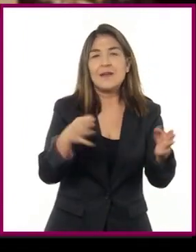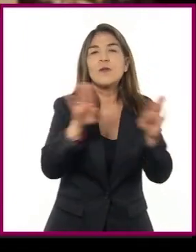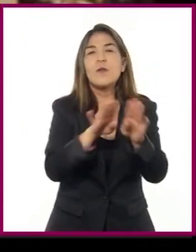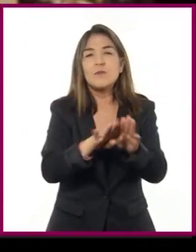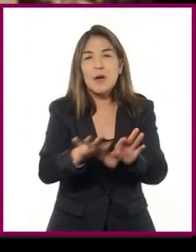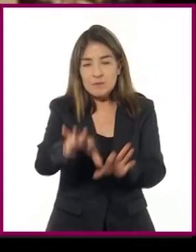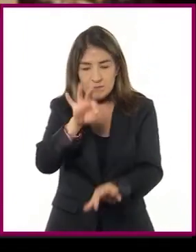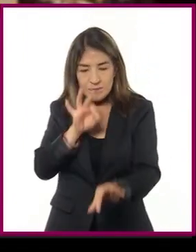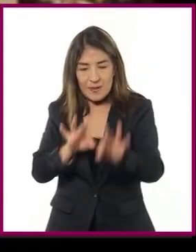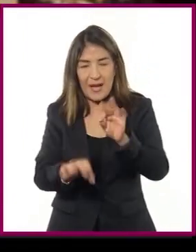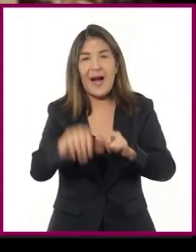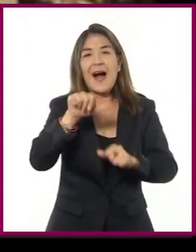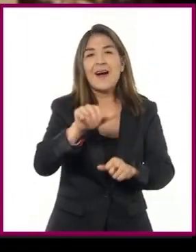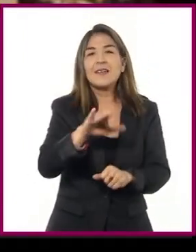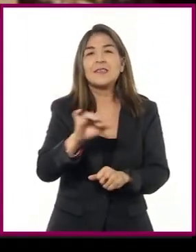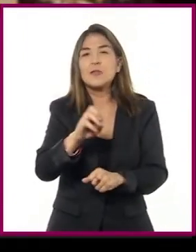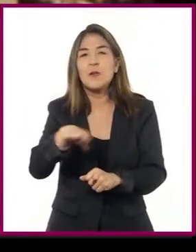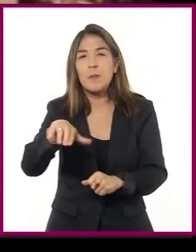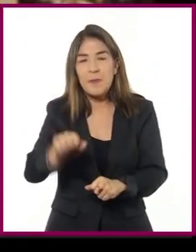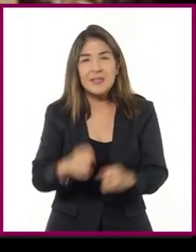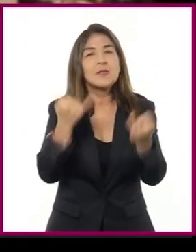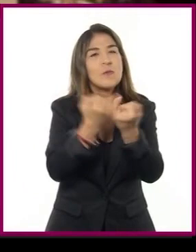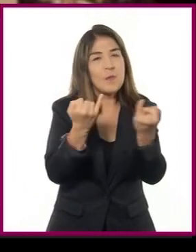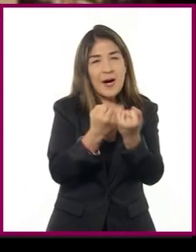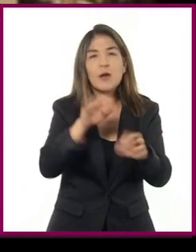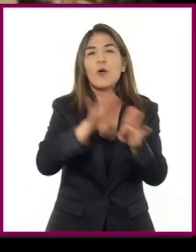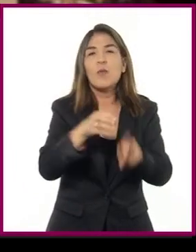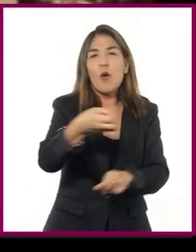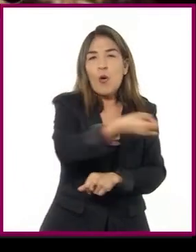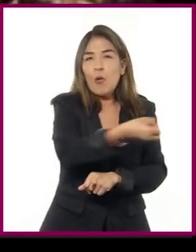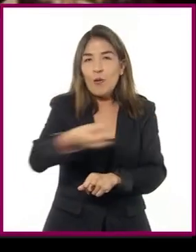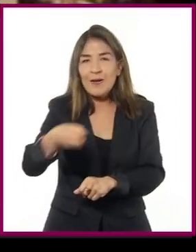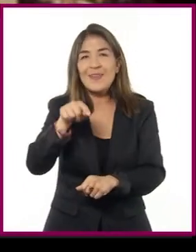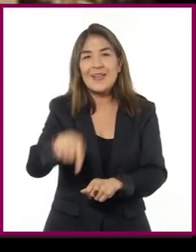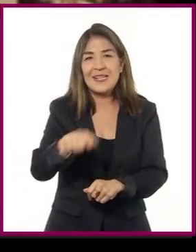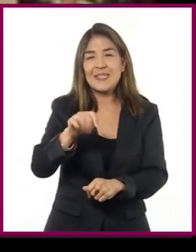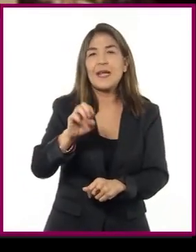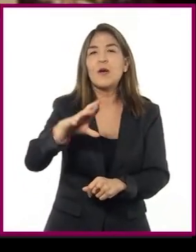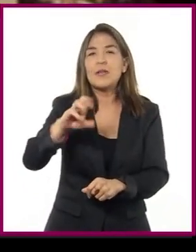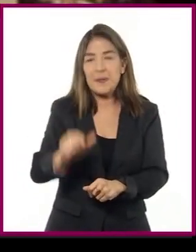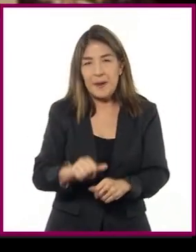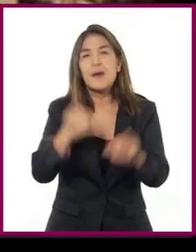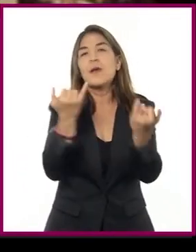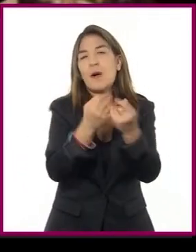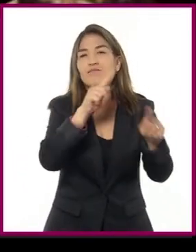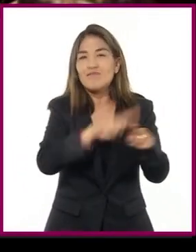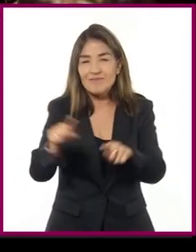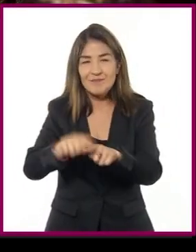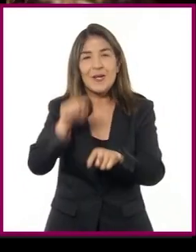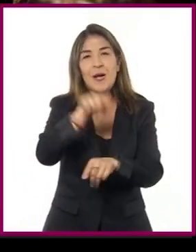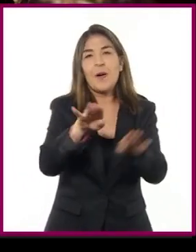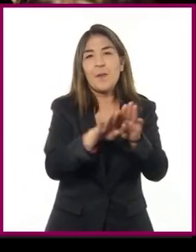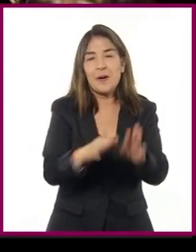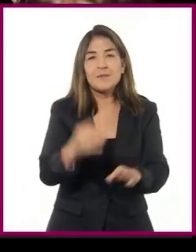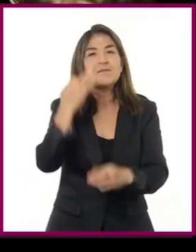axiomas, el orden de los teoremas y muchas demostraciones.